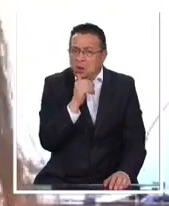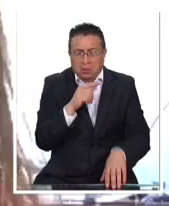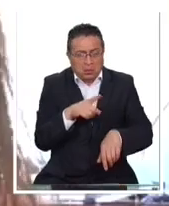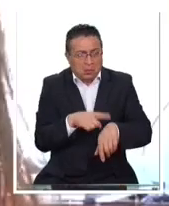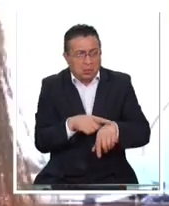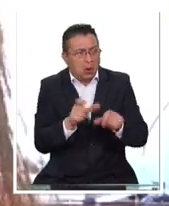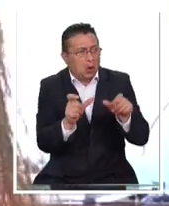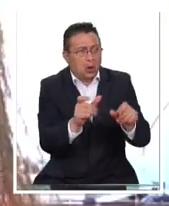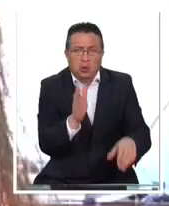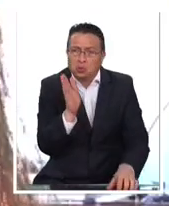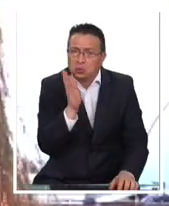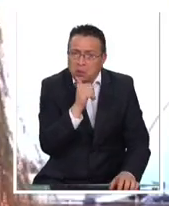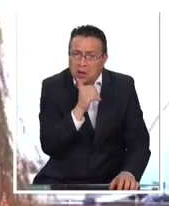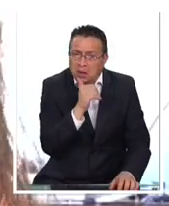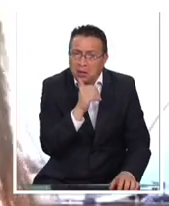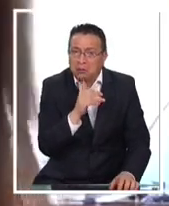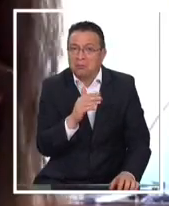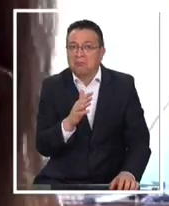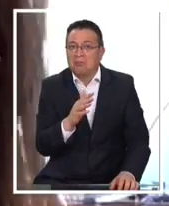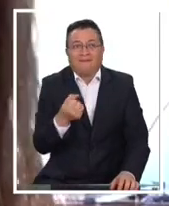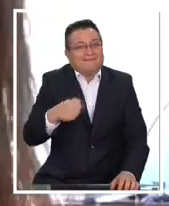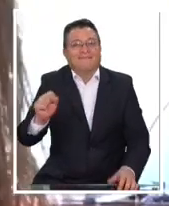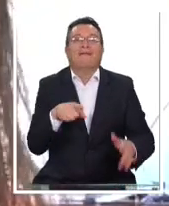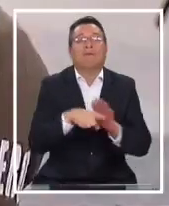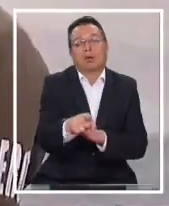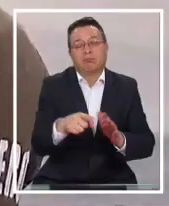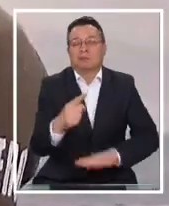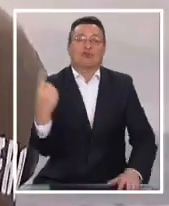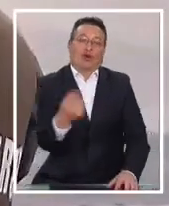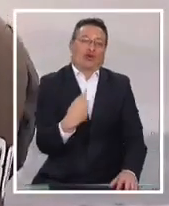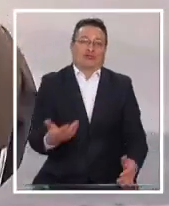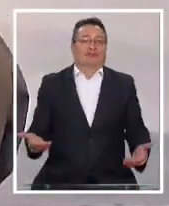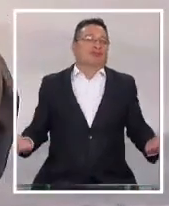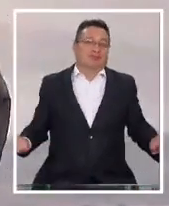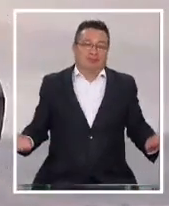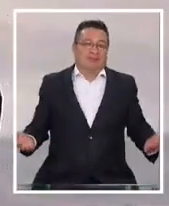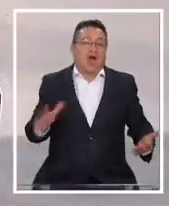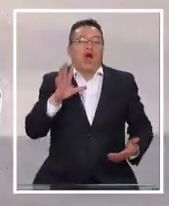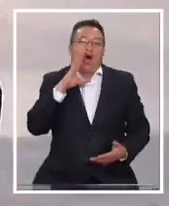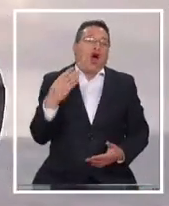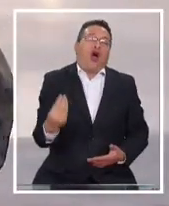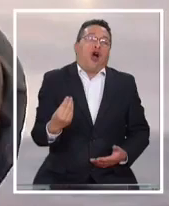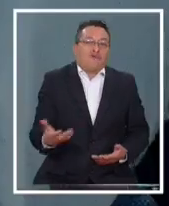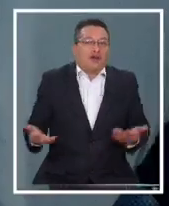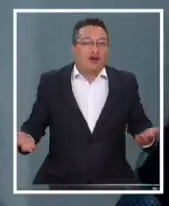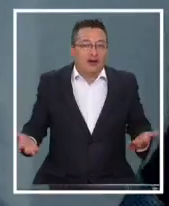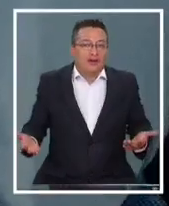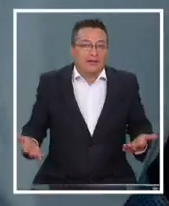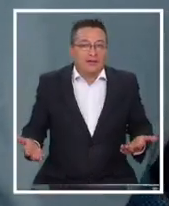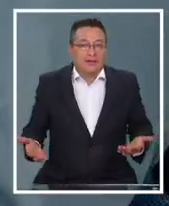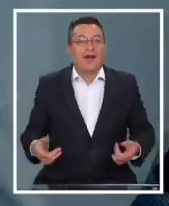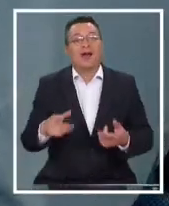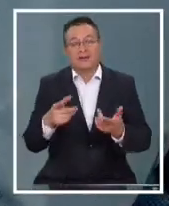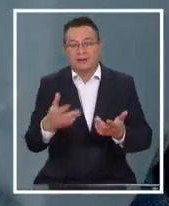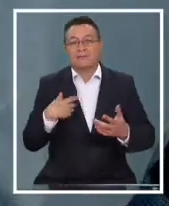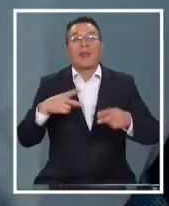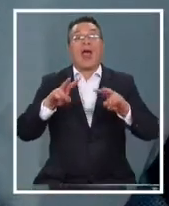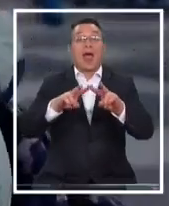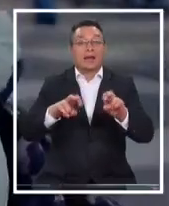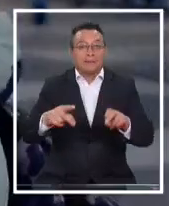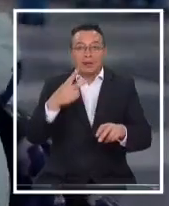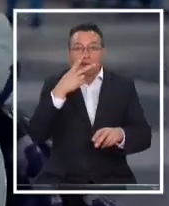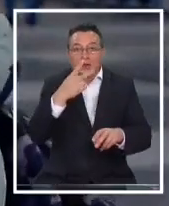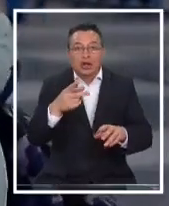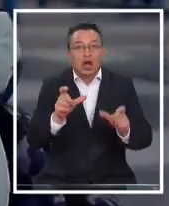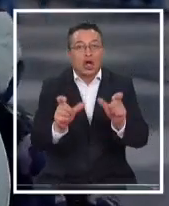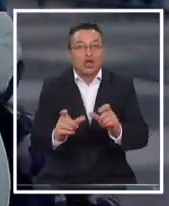horarios no están controlando, salimos, ¿no? Eso se nos hace evidente. Oye, revisa si hay